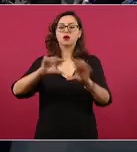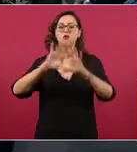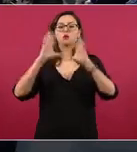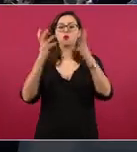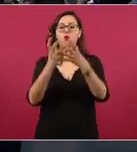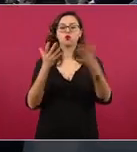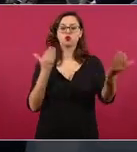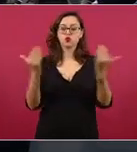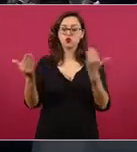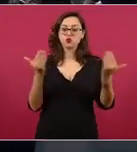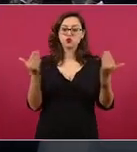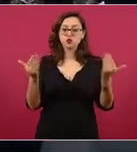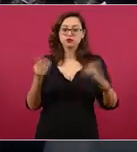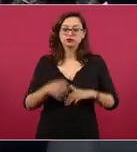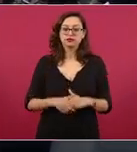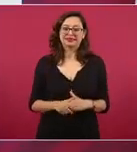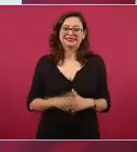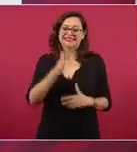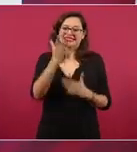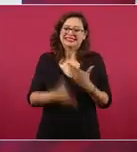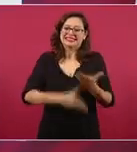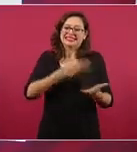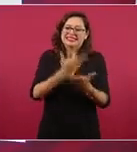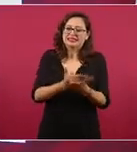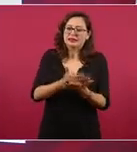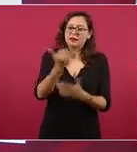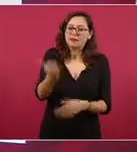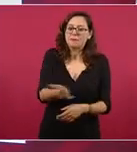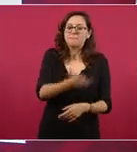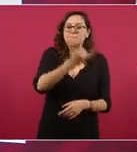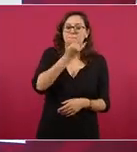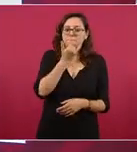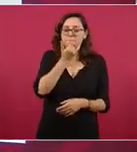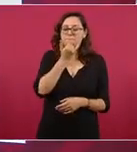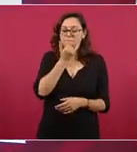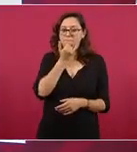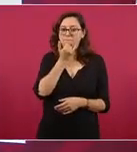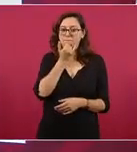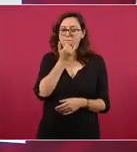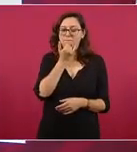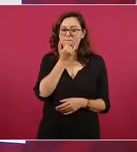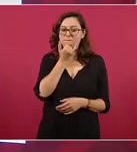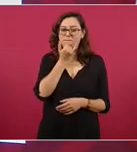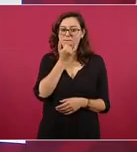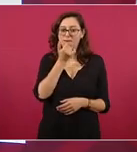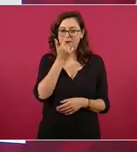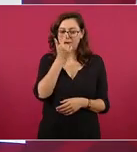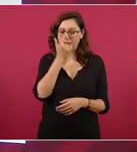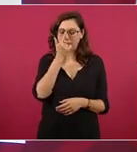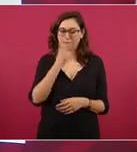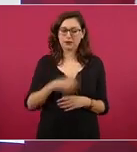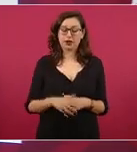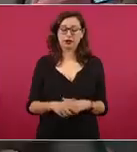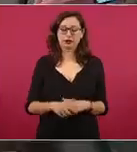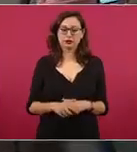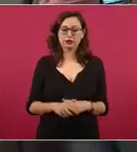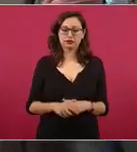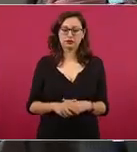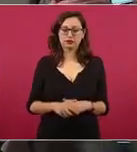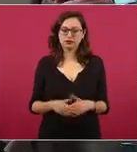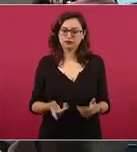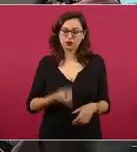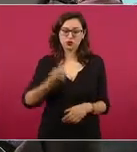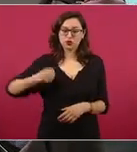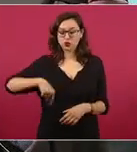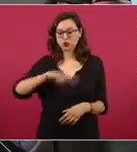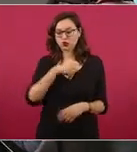Y ofrecemos disculpas, porque ya nos dedicamos a presumir mucho,